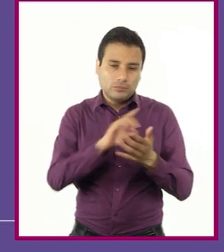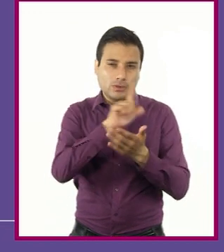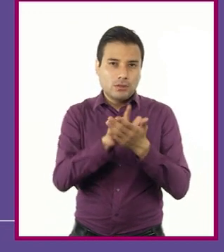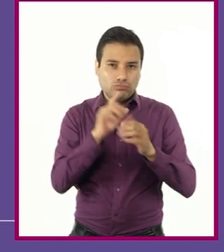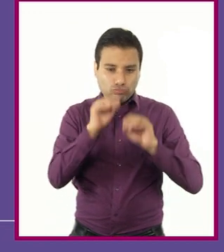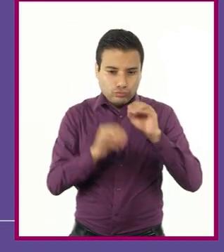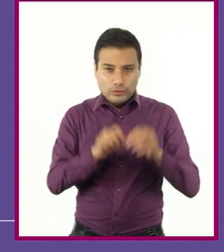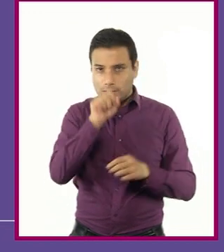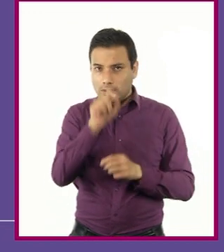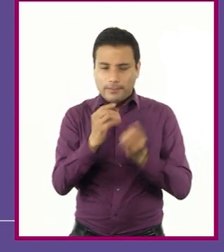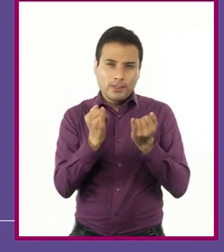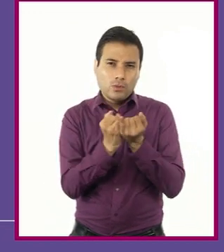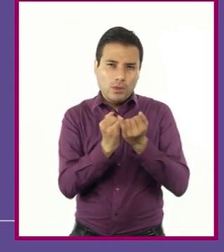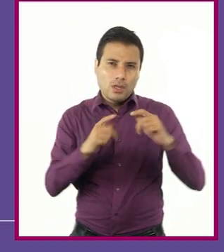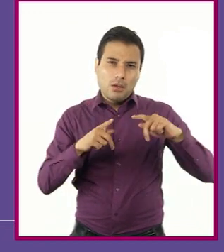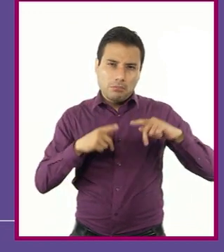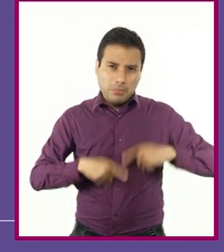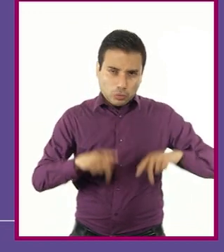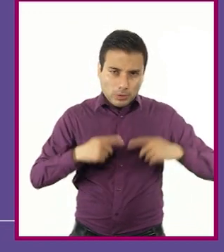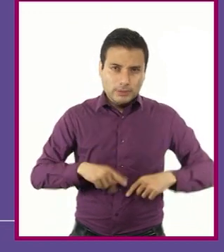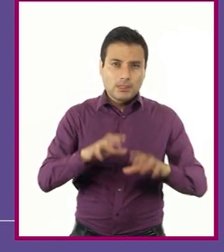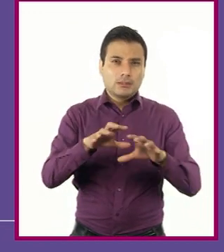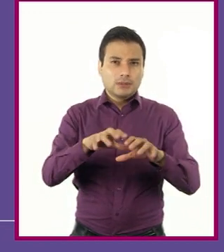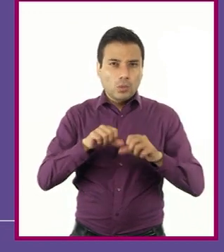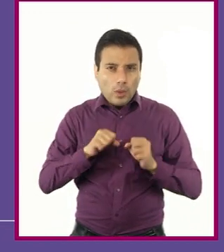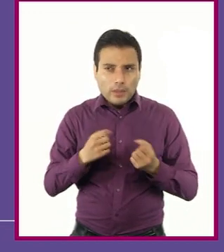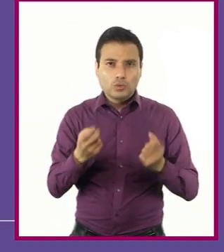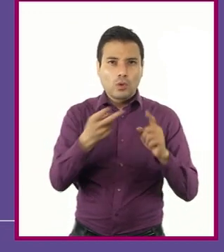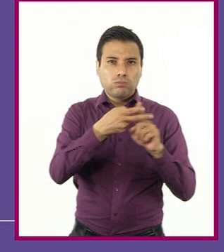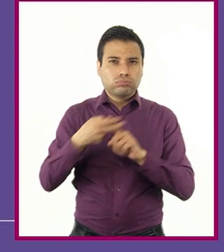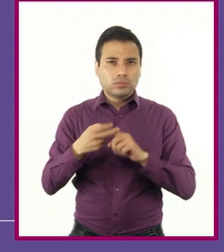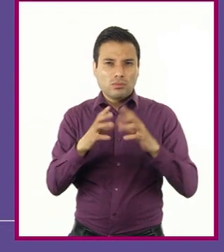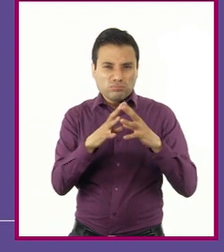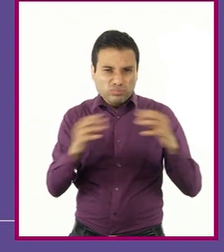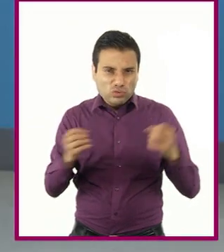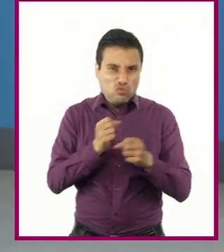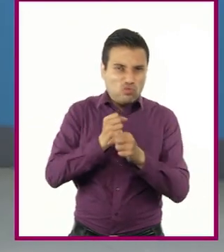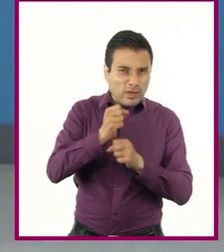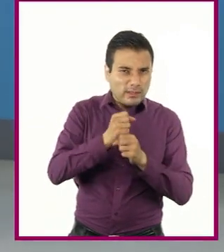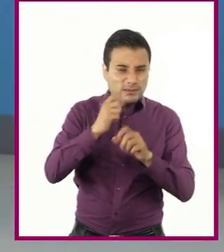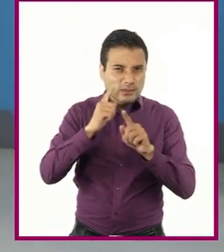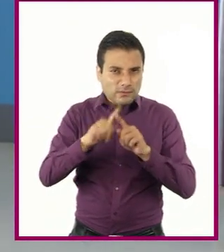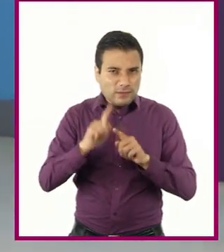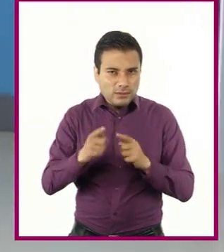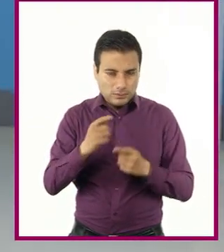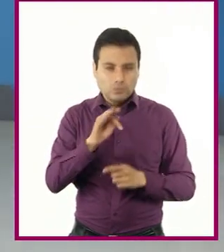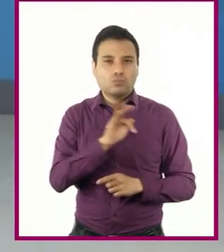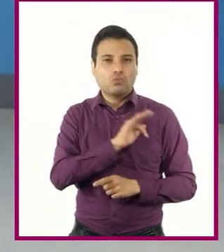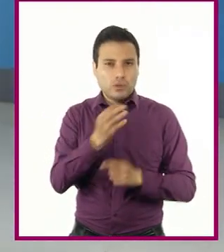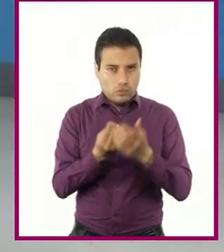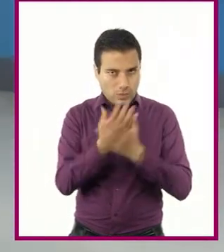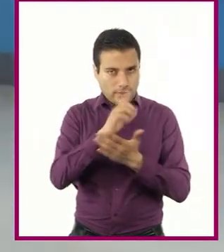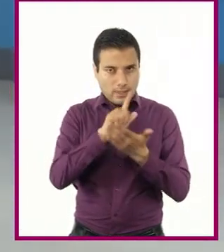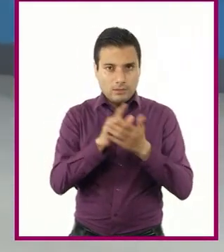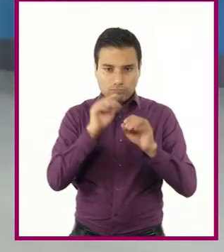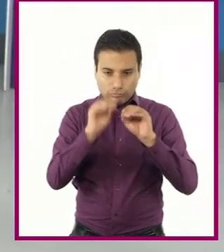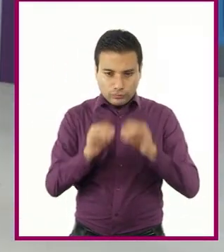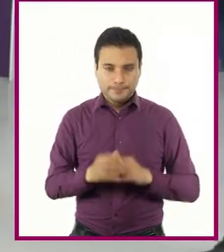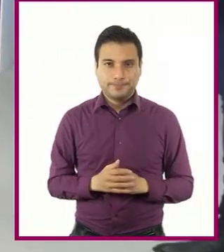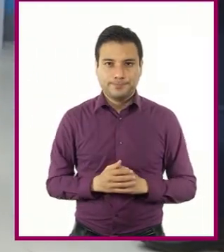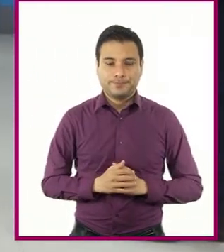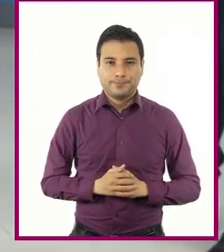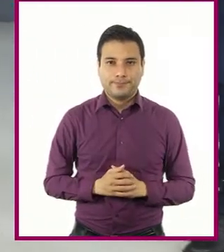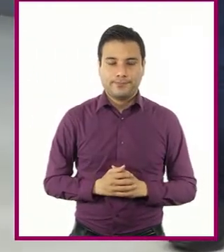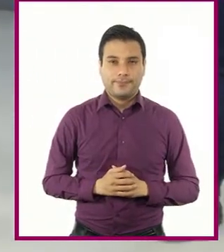la desaparición forzada de personas y todos los tratos crueles e inhumanos. El Poder Ejecutivo, a nivel